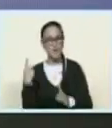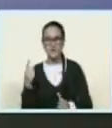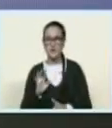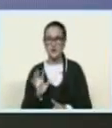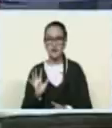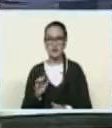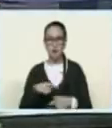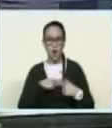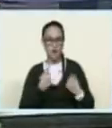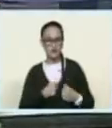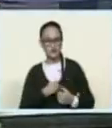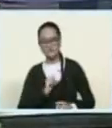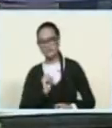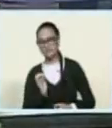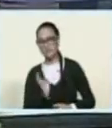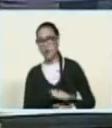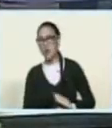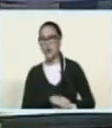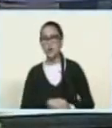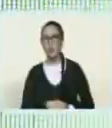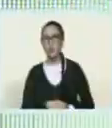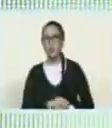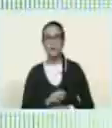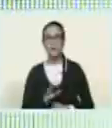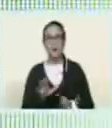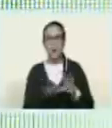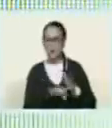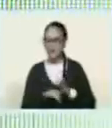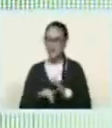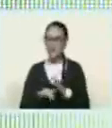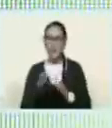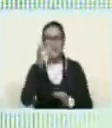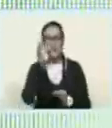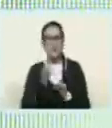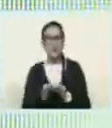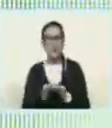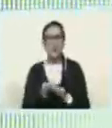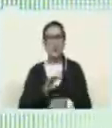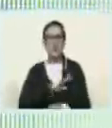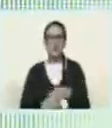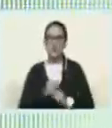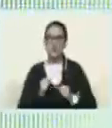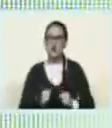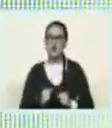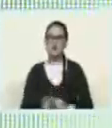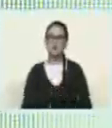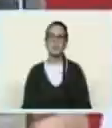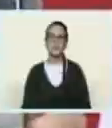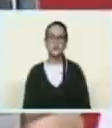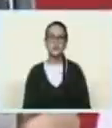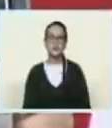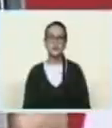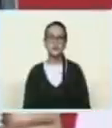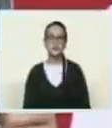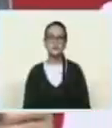y sácalo de tu corazón. Combate la corrupción con toda tu fe, con toda tu fuerza, Héctor.